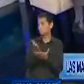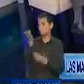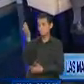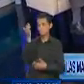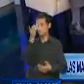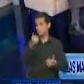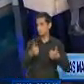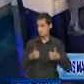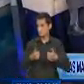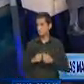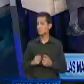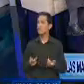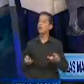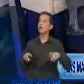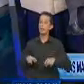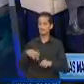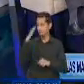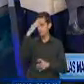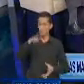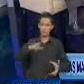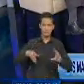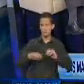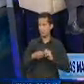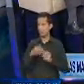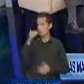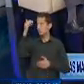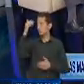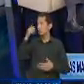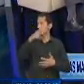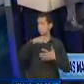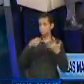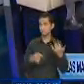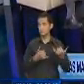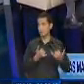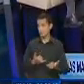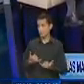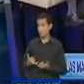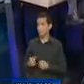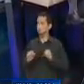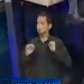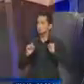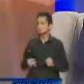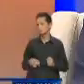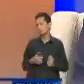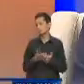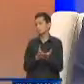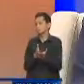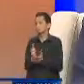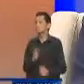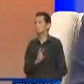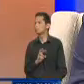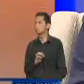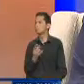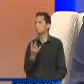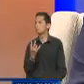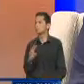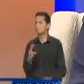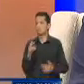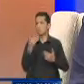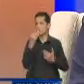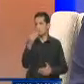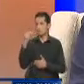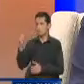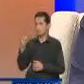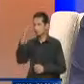y evidentemente, como todos los actores políticos en este momento, a tener una presencia ya hacia 2017.